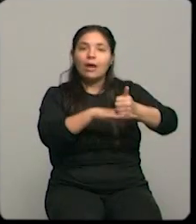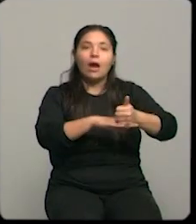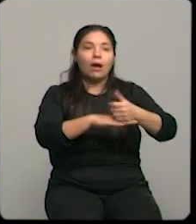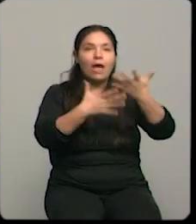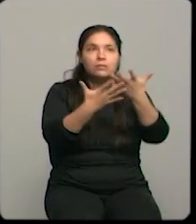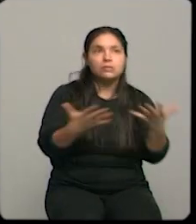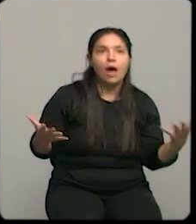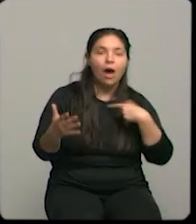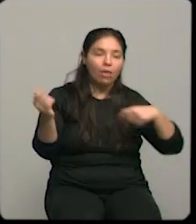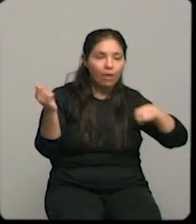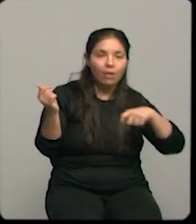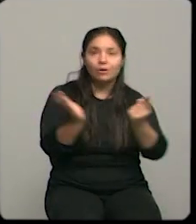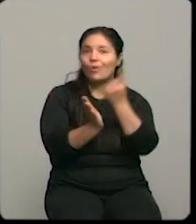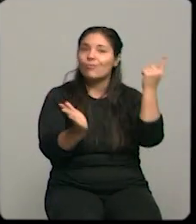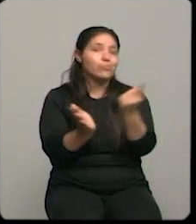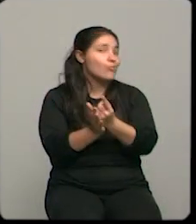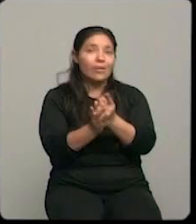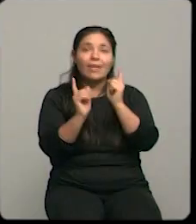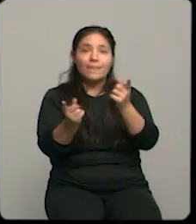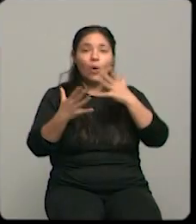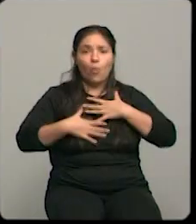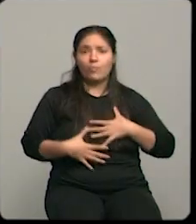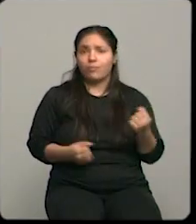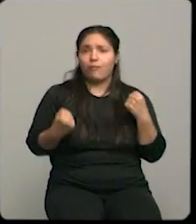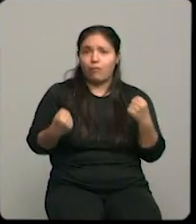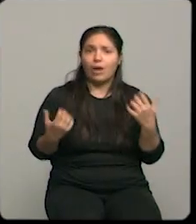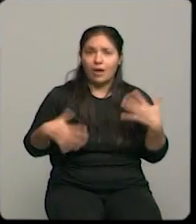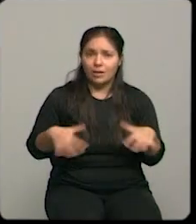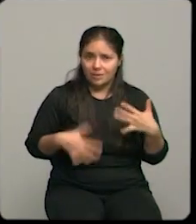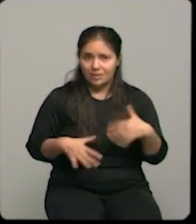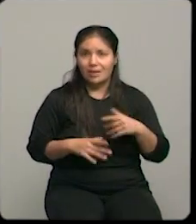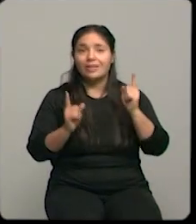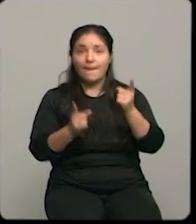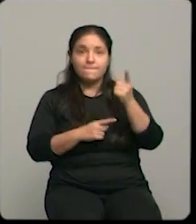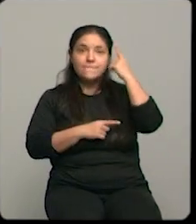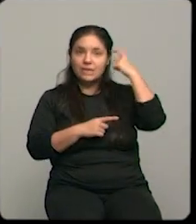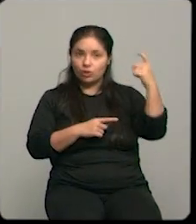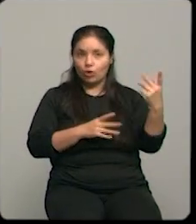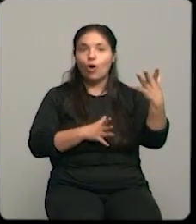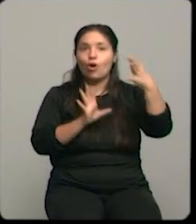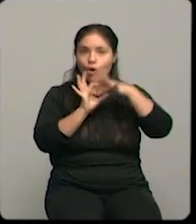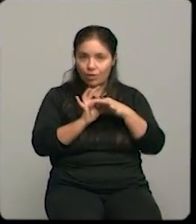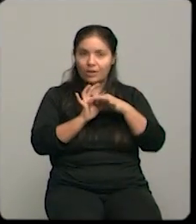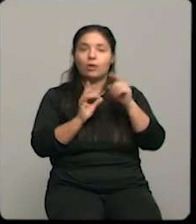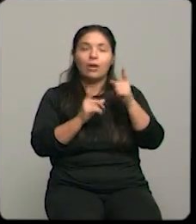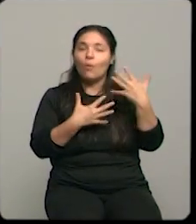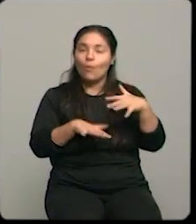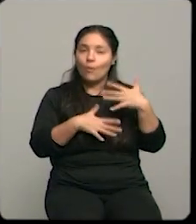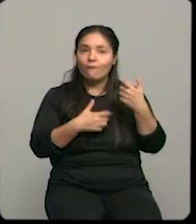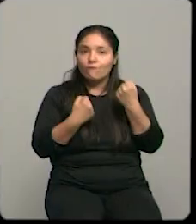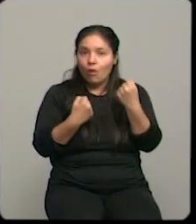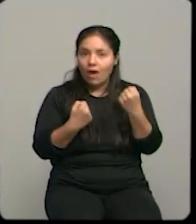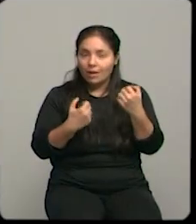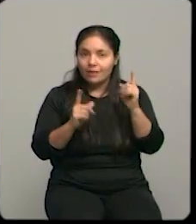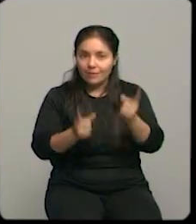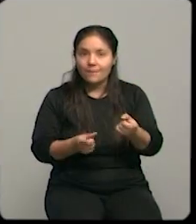¿no? Es fundamental, y la exigencia física, psicofísica diría que hay, es muy demandante. Entonces,